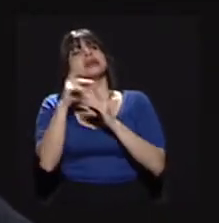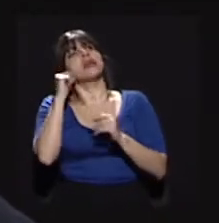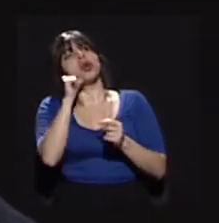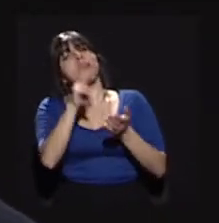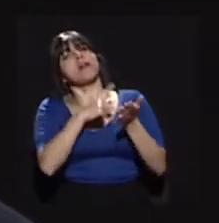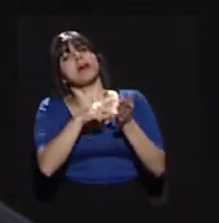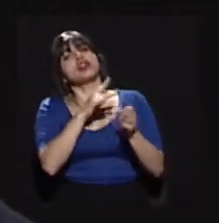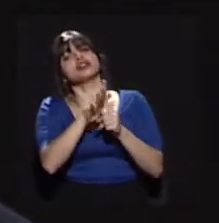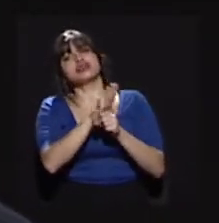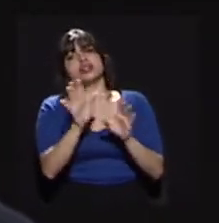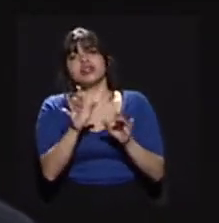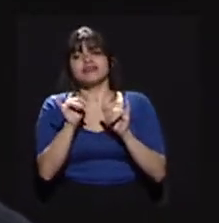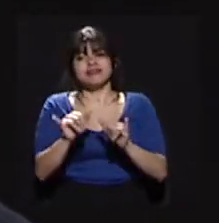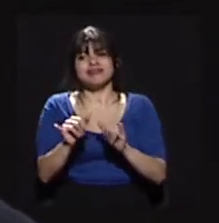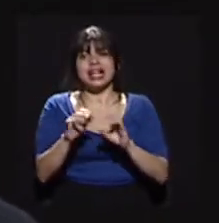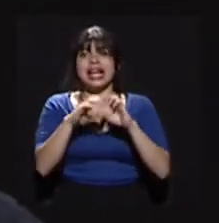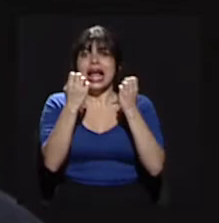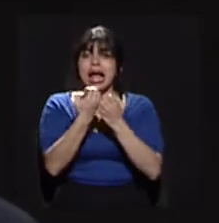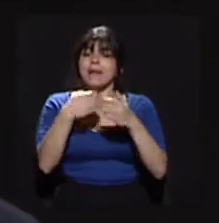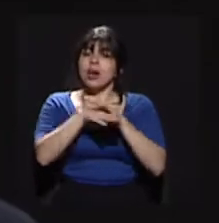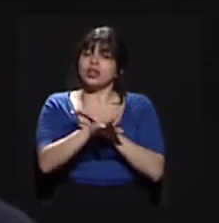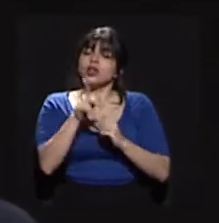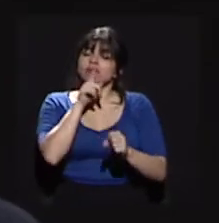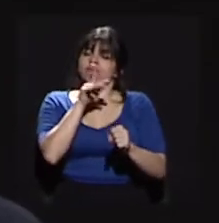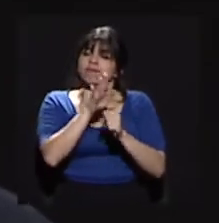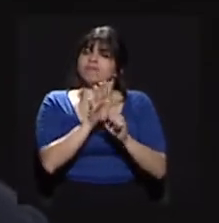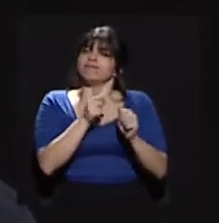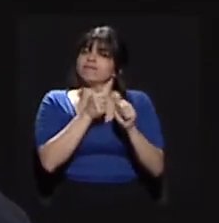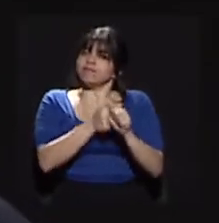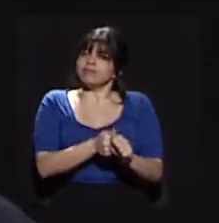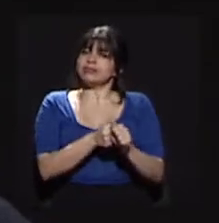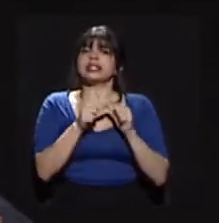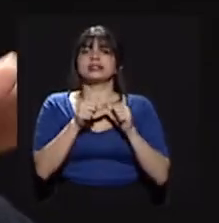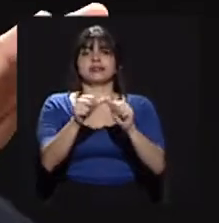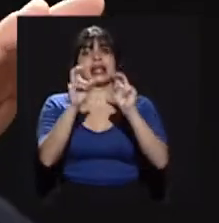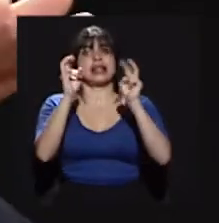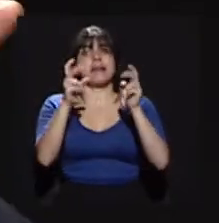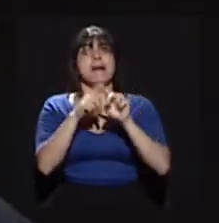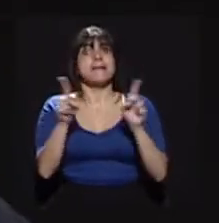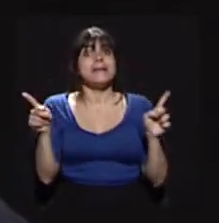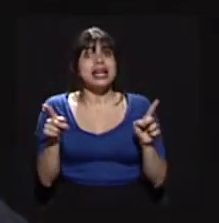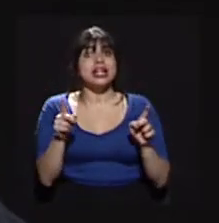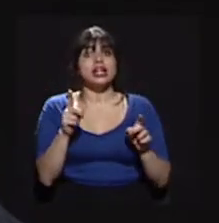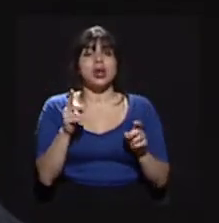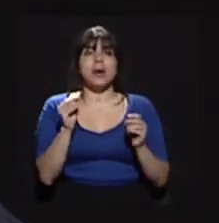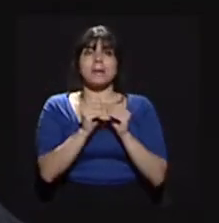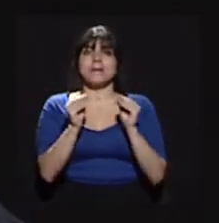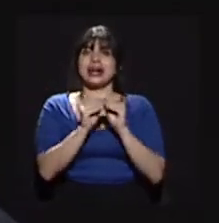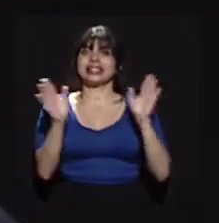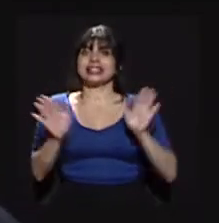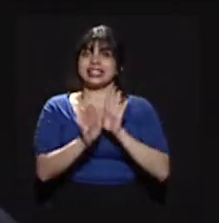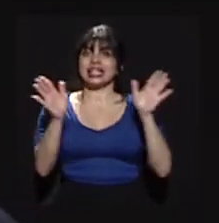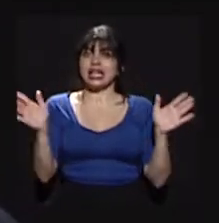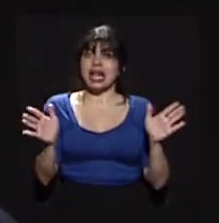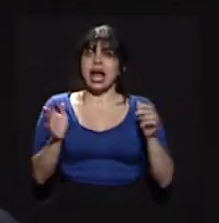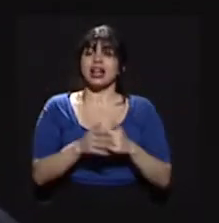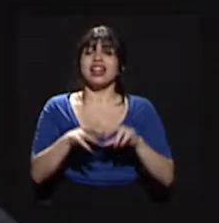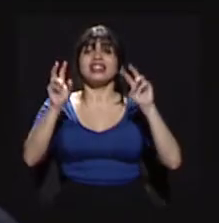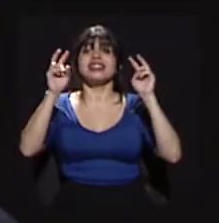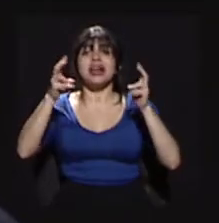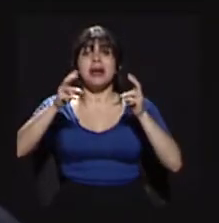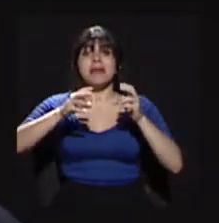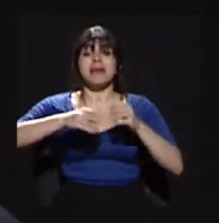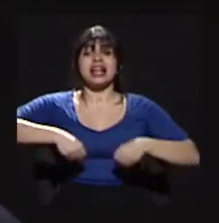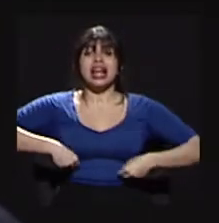están pagando los suficientes está ahí el gabinete en shock con ese compromiso y ahí estamos sosteniendo el tema pero en un sentido más general el tema de los